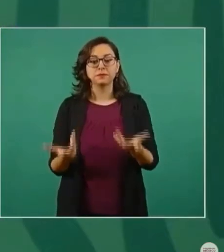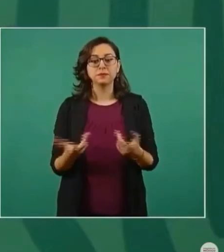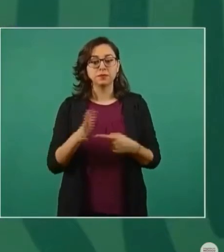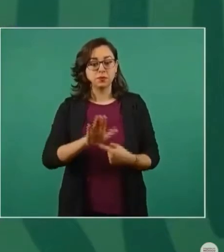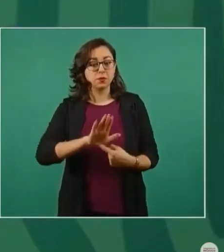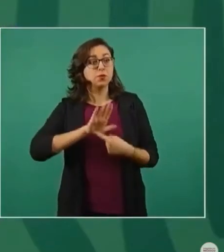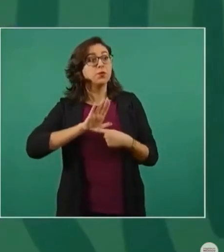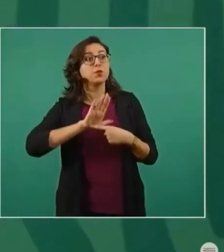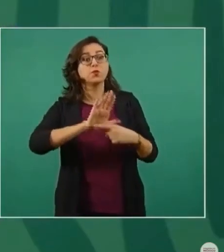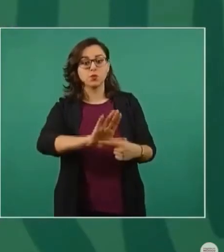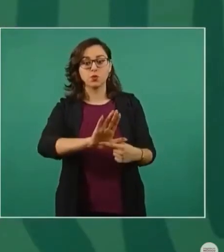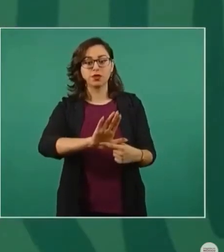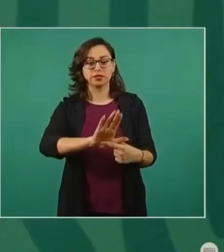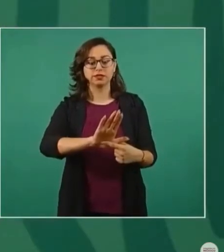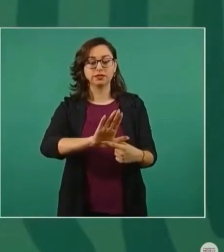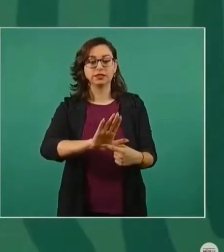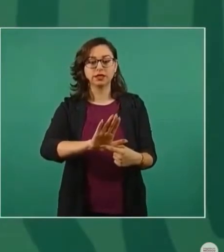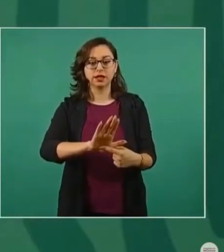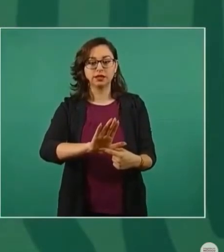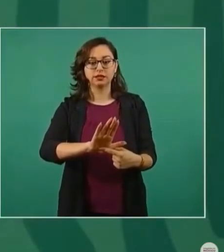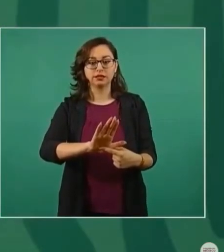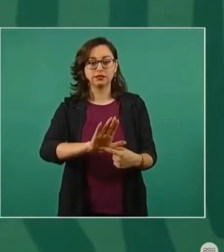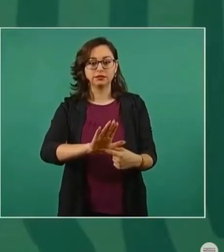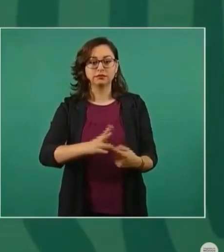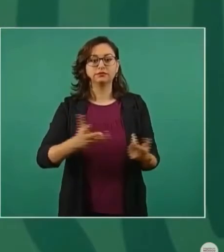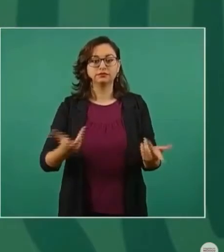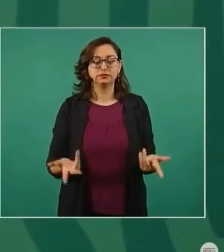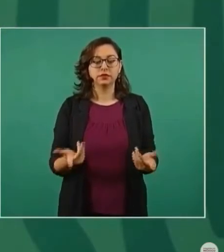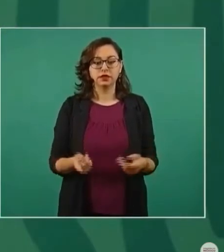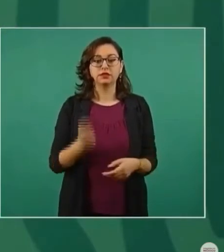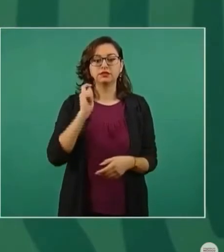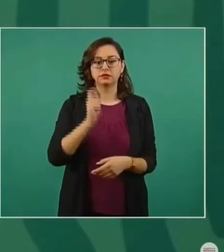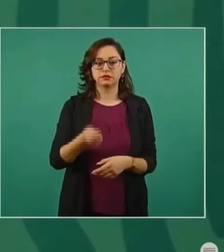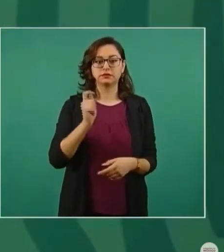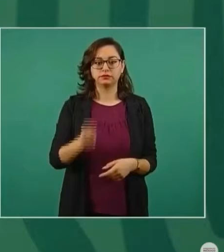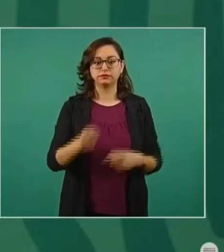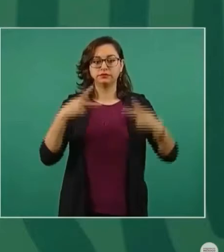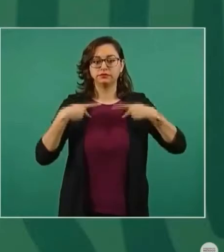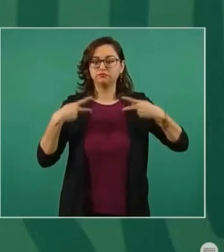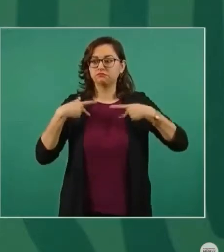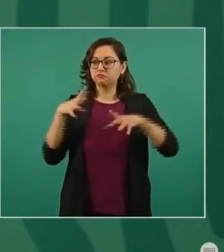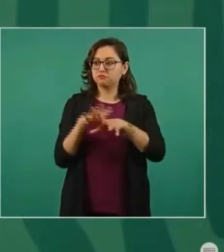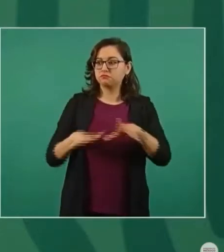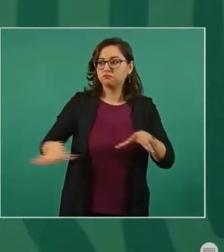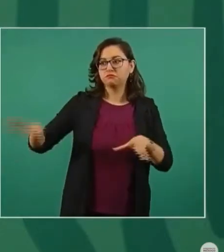expresa un nivel, un grado de madurez política